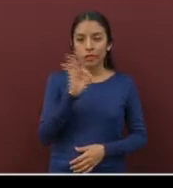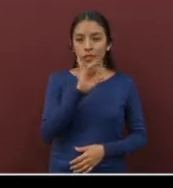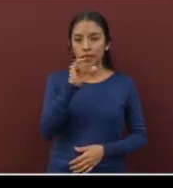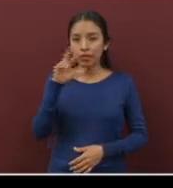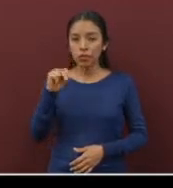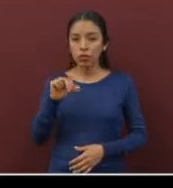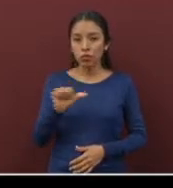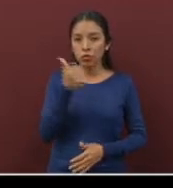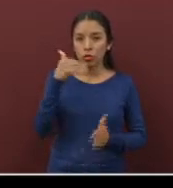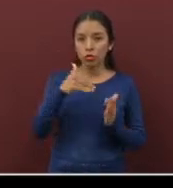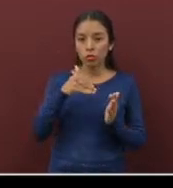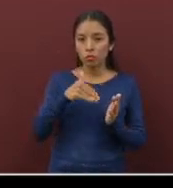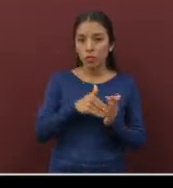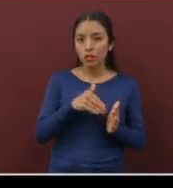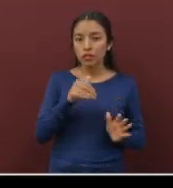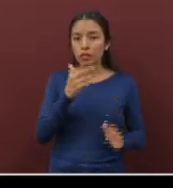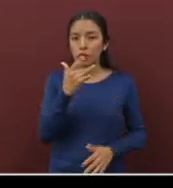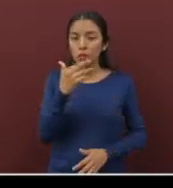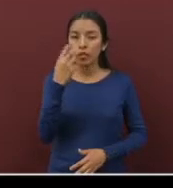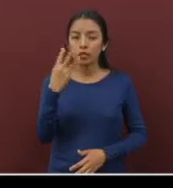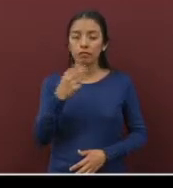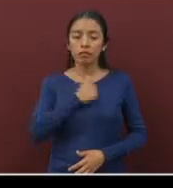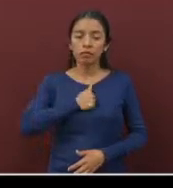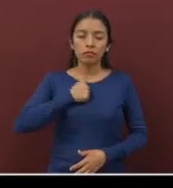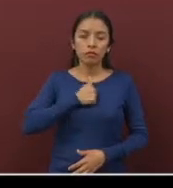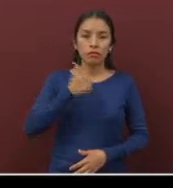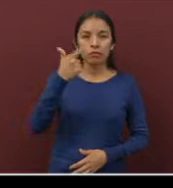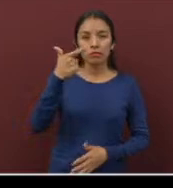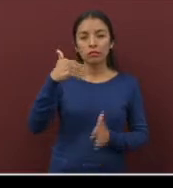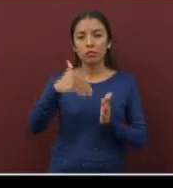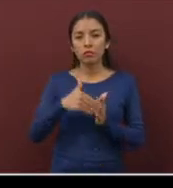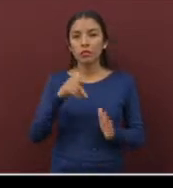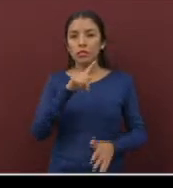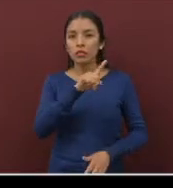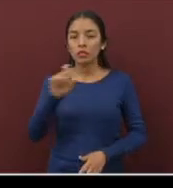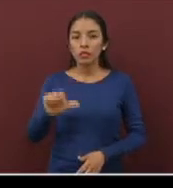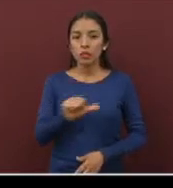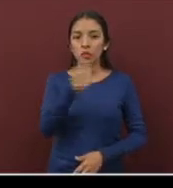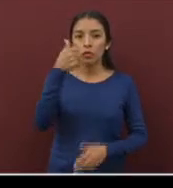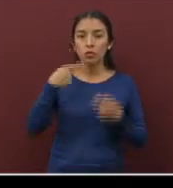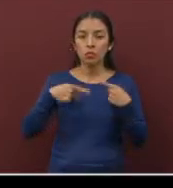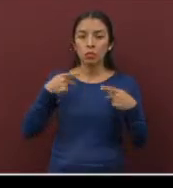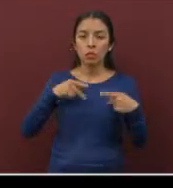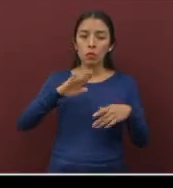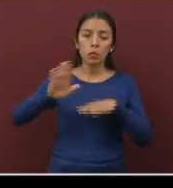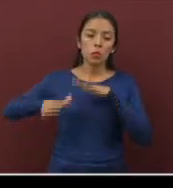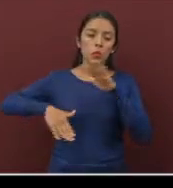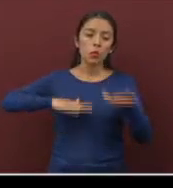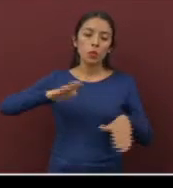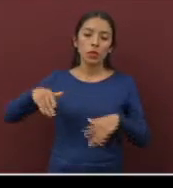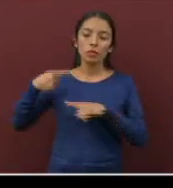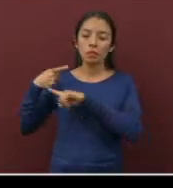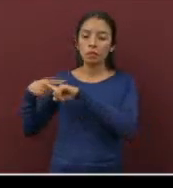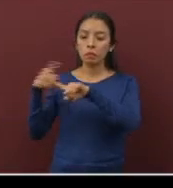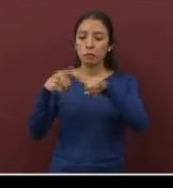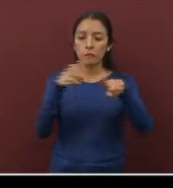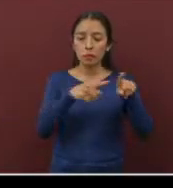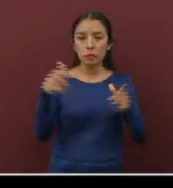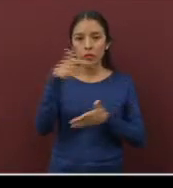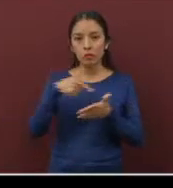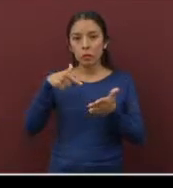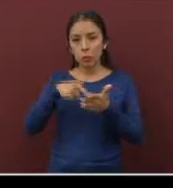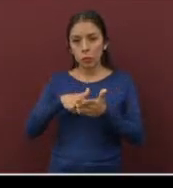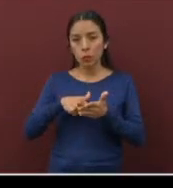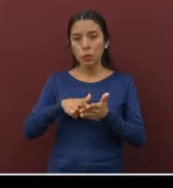53 y lamentablemente 67 mil 111 pacientes han fallecido en diferentes municipios de la